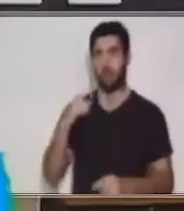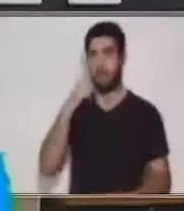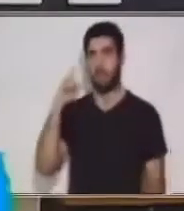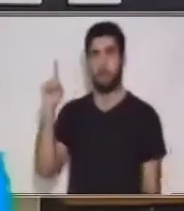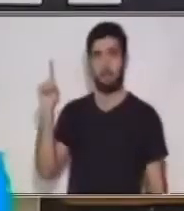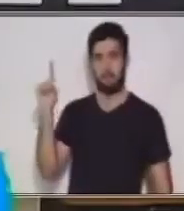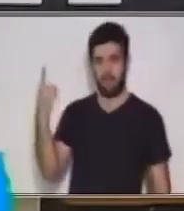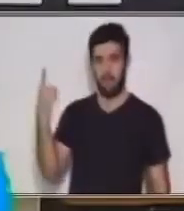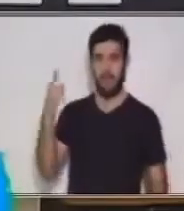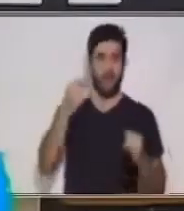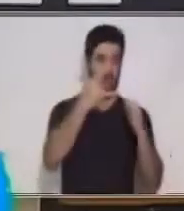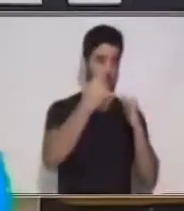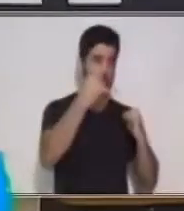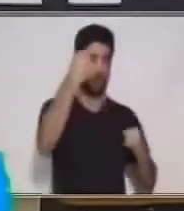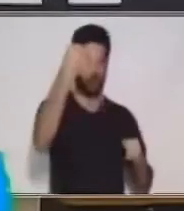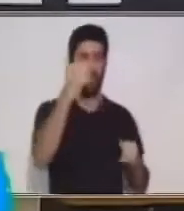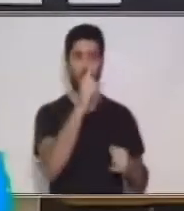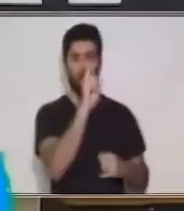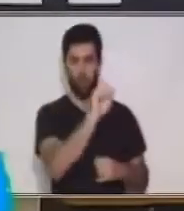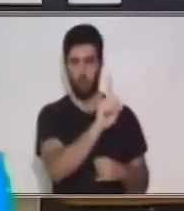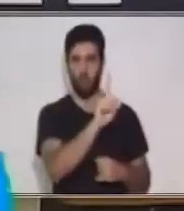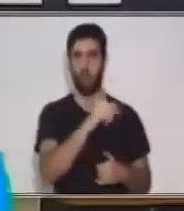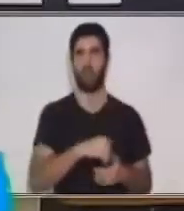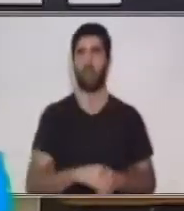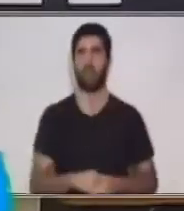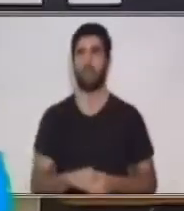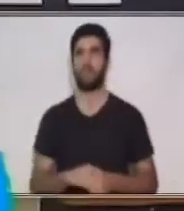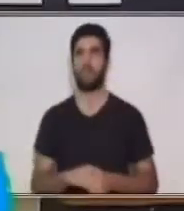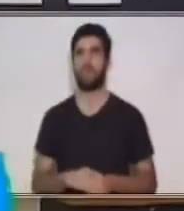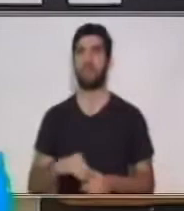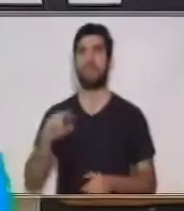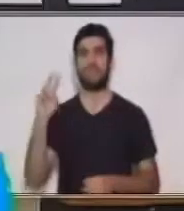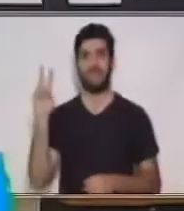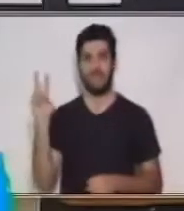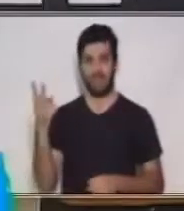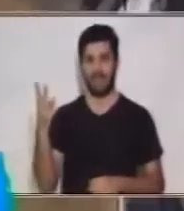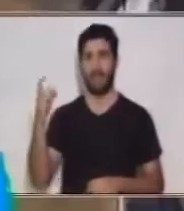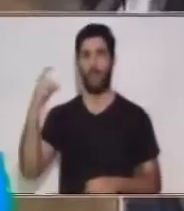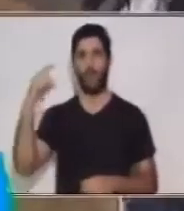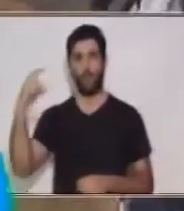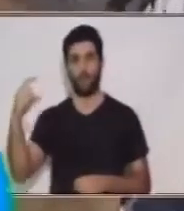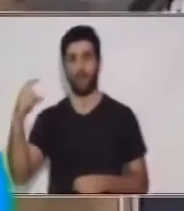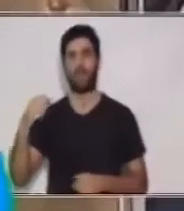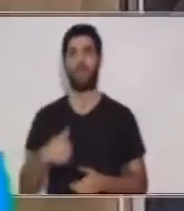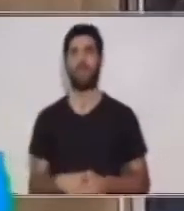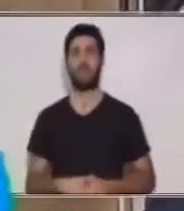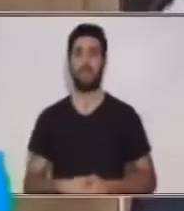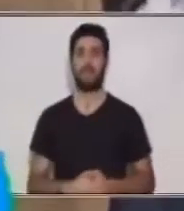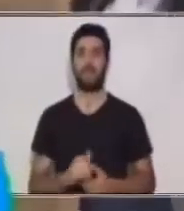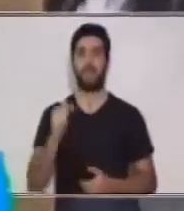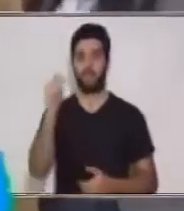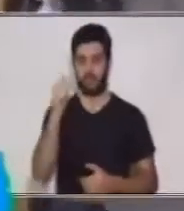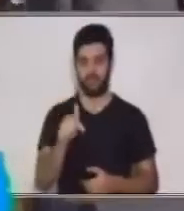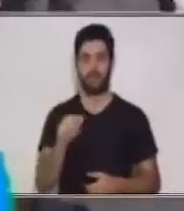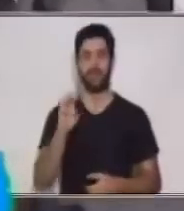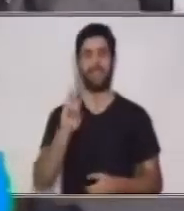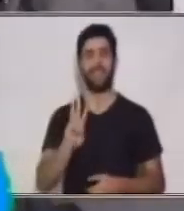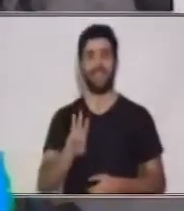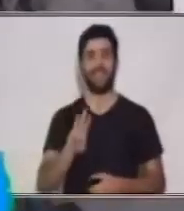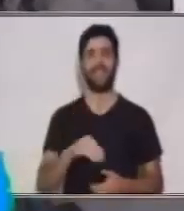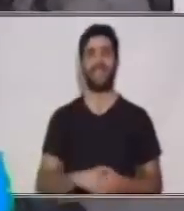por acá el lado 1, colocamos ahora el lado 2, y colocamos ahora el lado